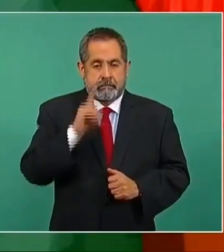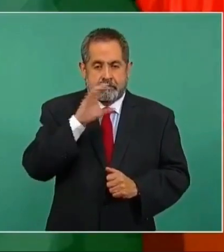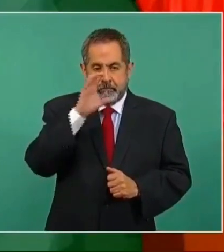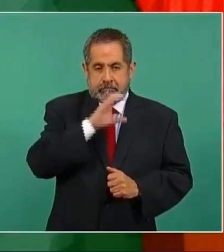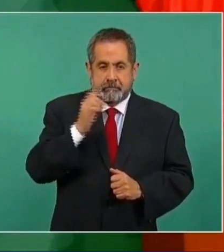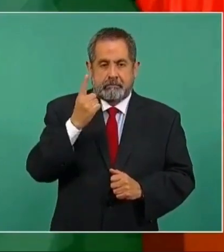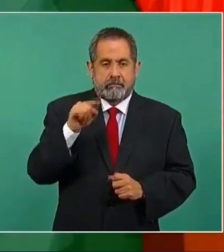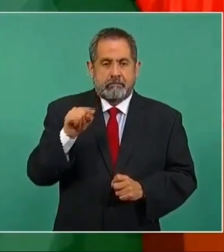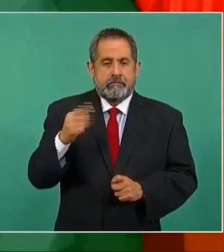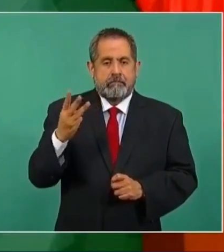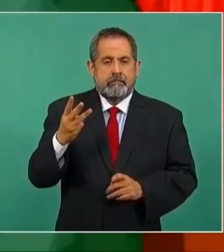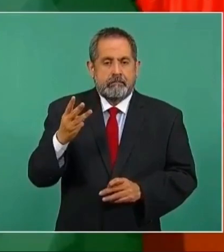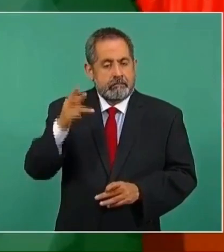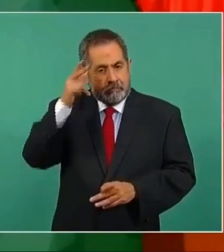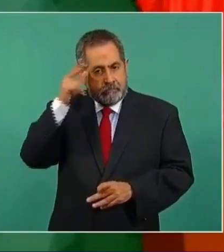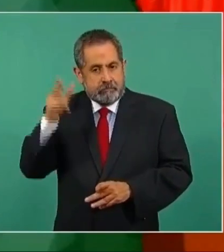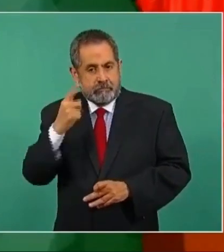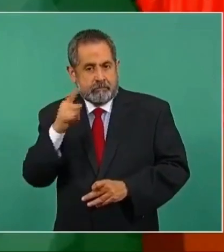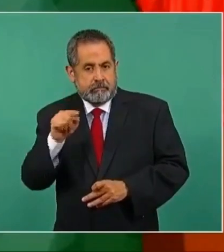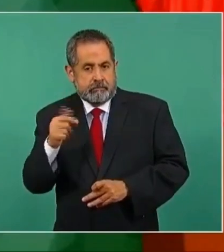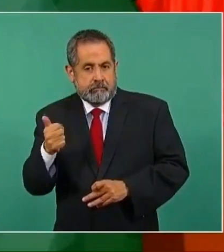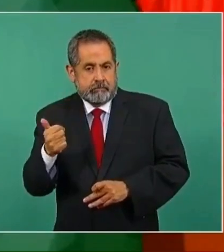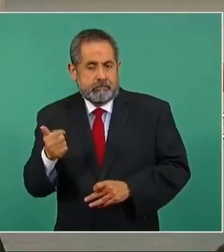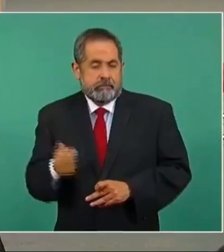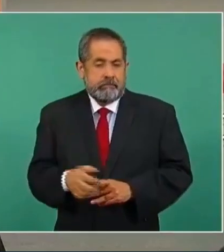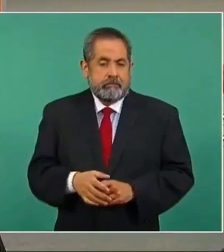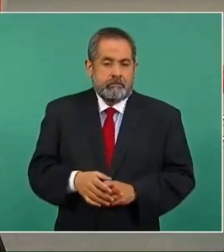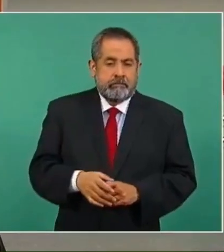Aguascalientes 1.3, Hidalgo 1.6,